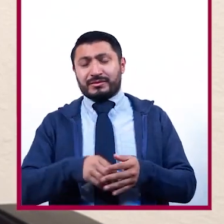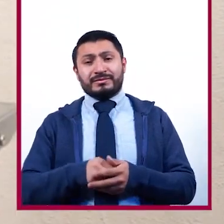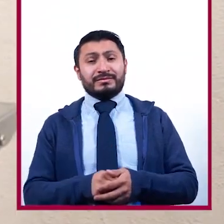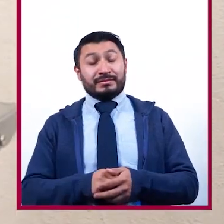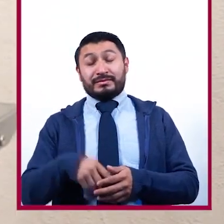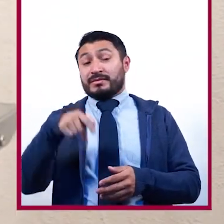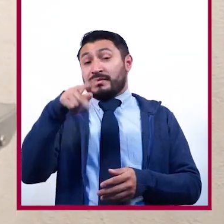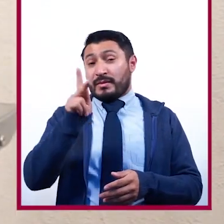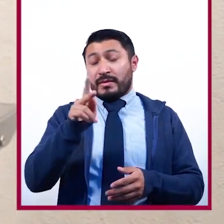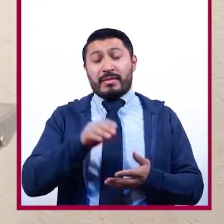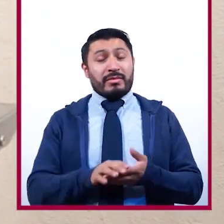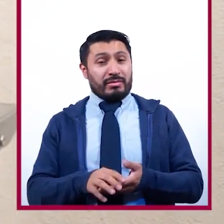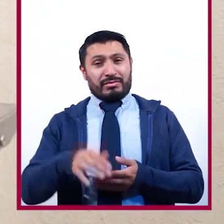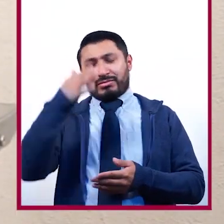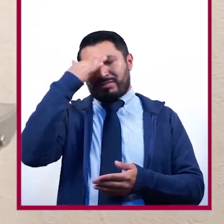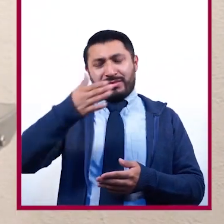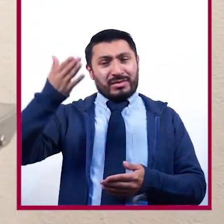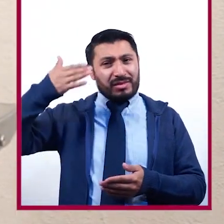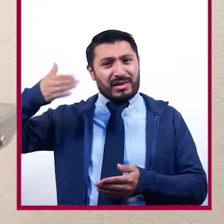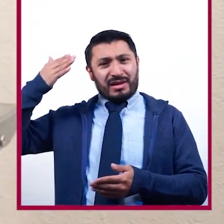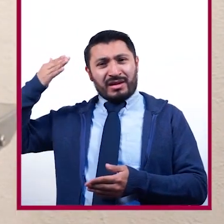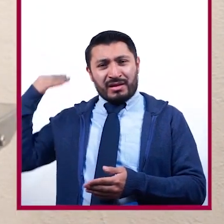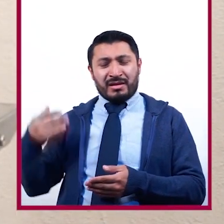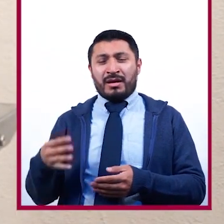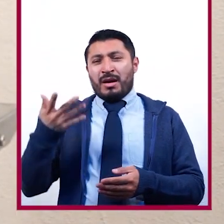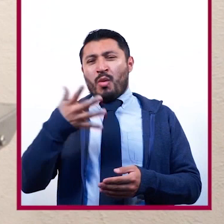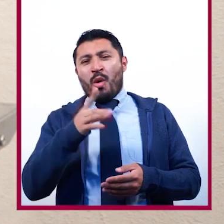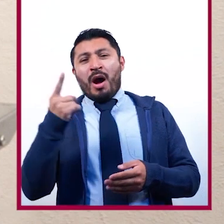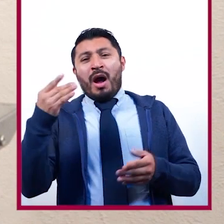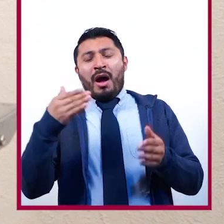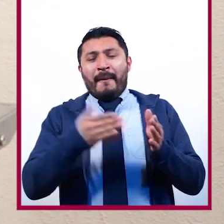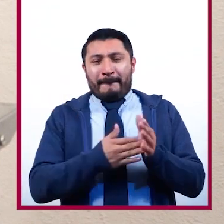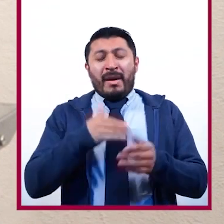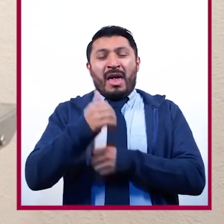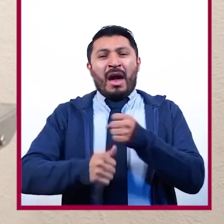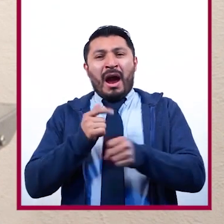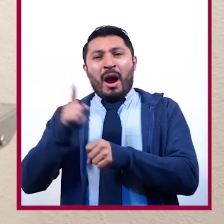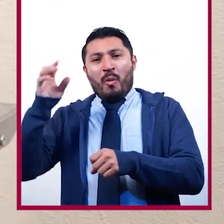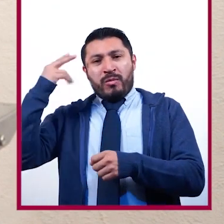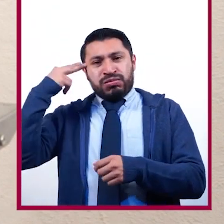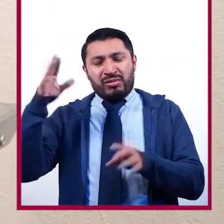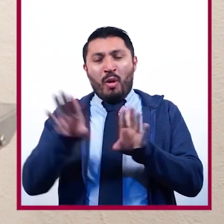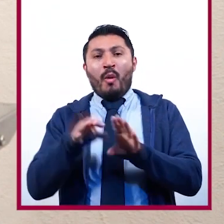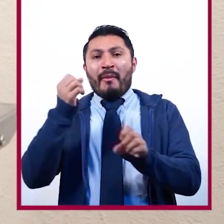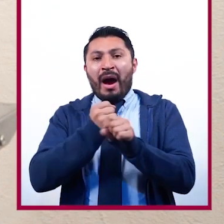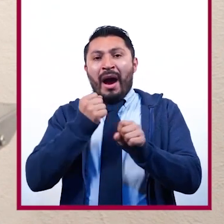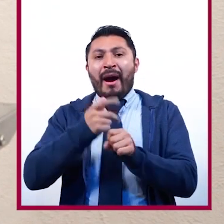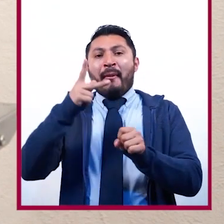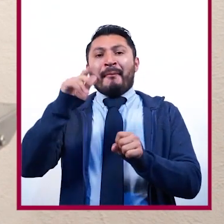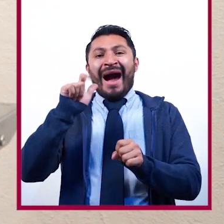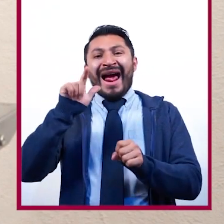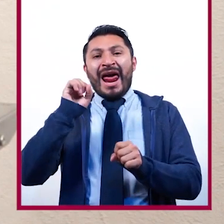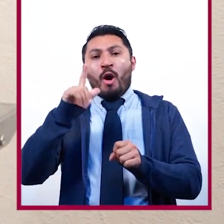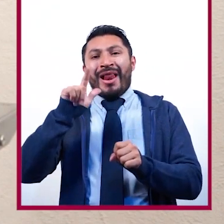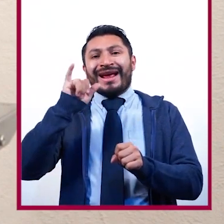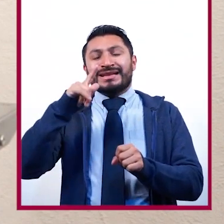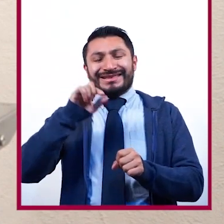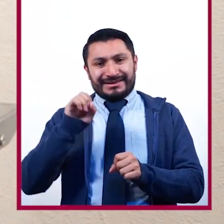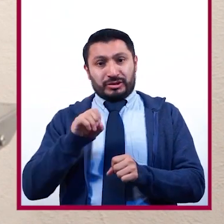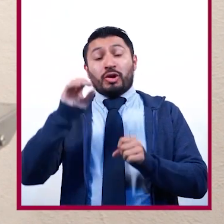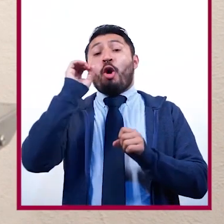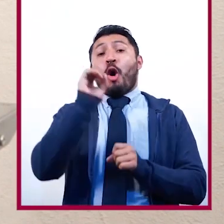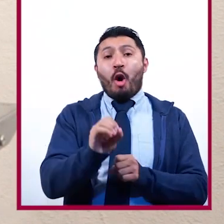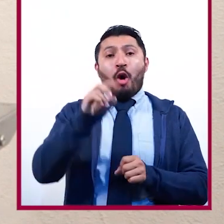XVIII. Sin embargo, se sabe que tiempo atrás, alrededor del año 1000 en China, se practicaba la variolización